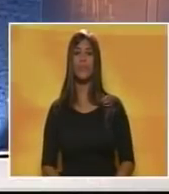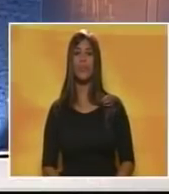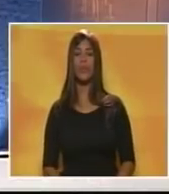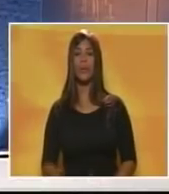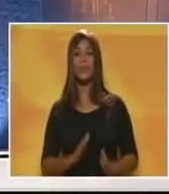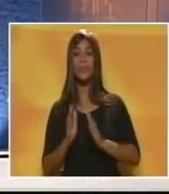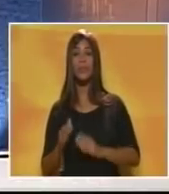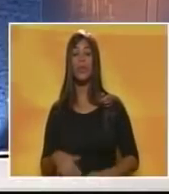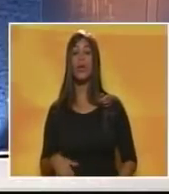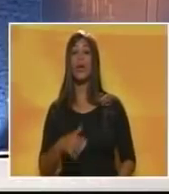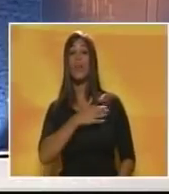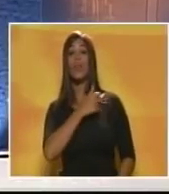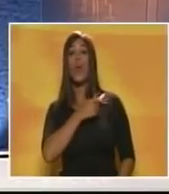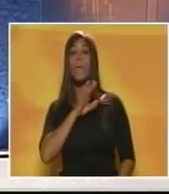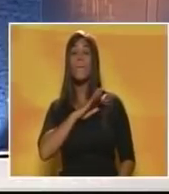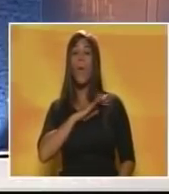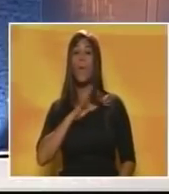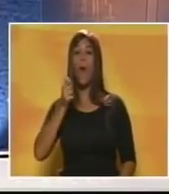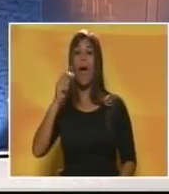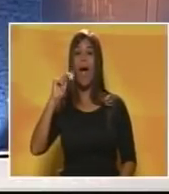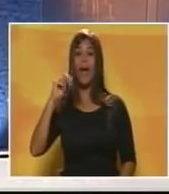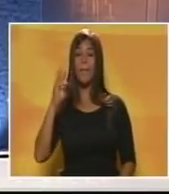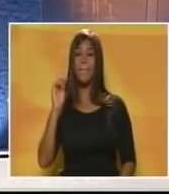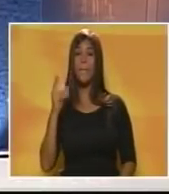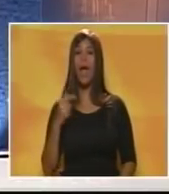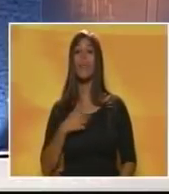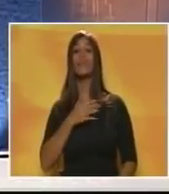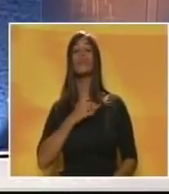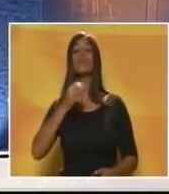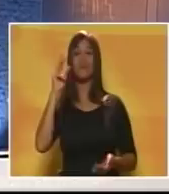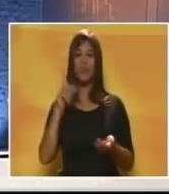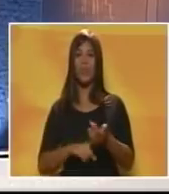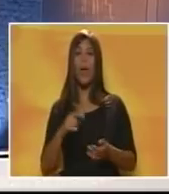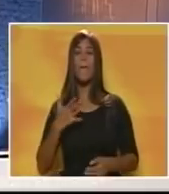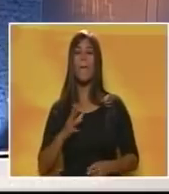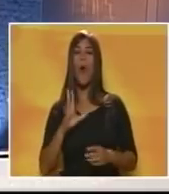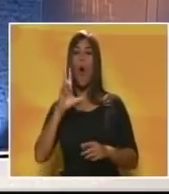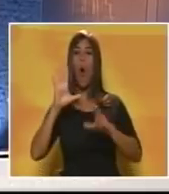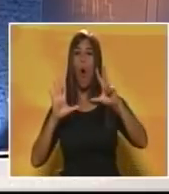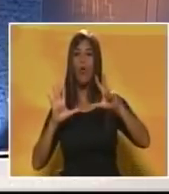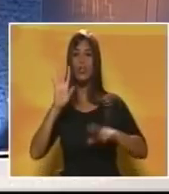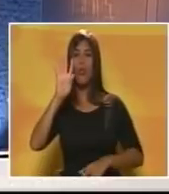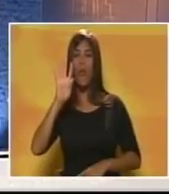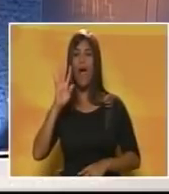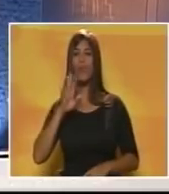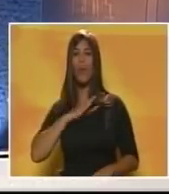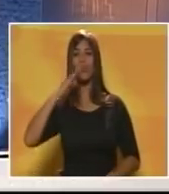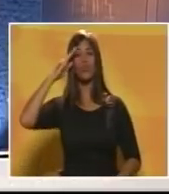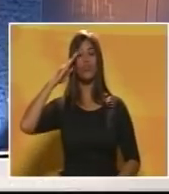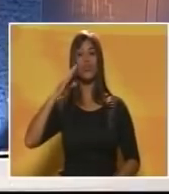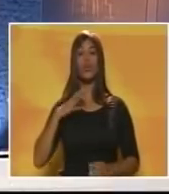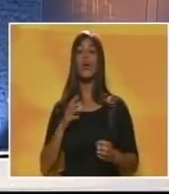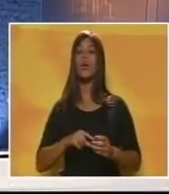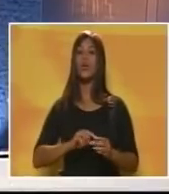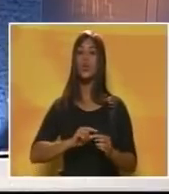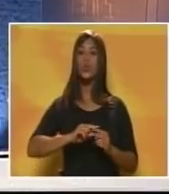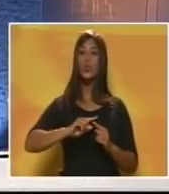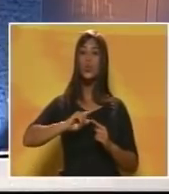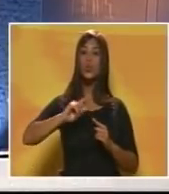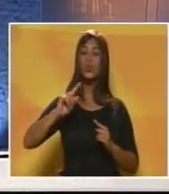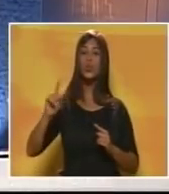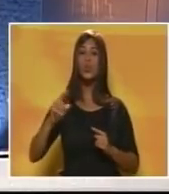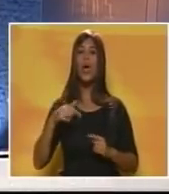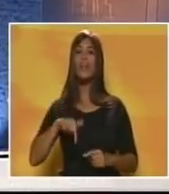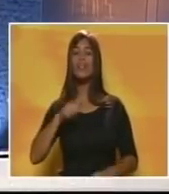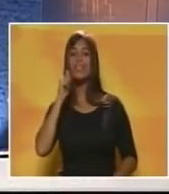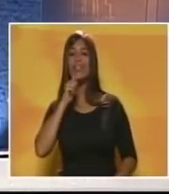El comandante general de la Armada, almirante Giuseppe Alessandrello, confirmó que 84 cadetes de ese componente zarparán al exterior el